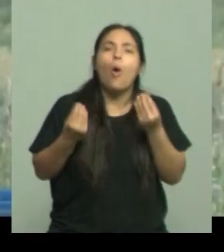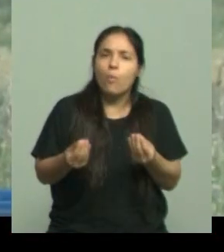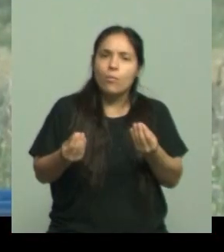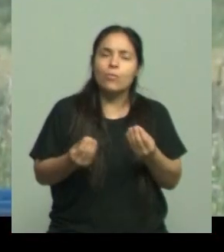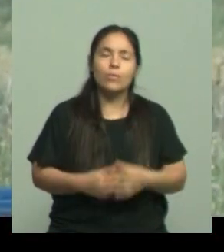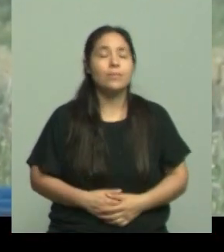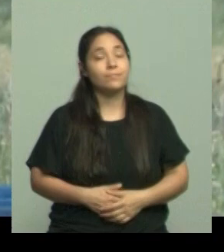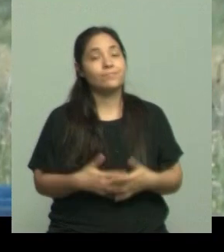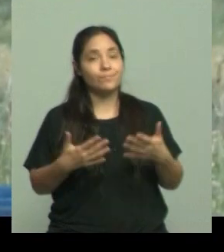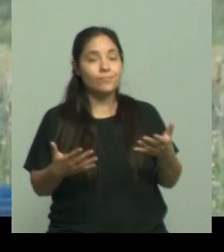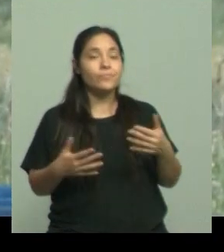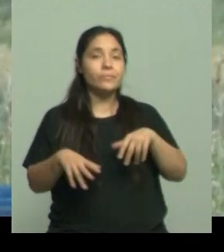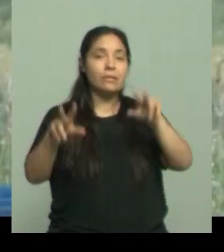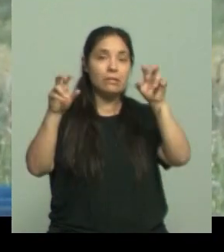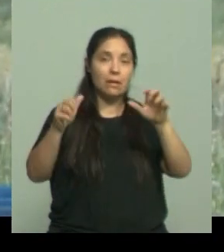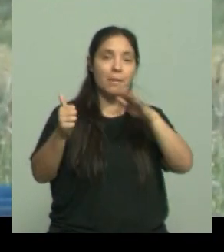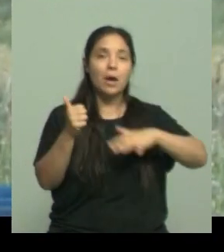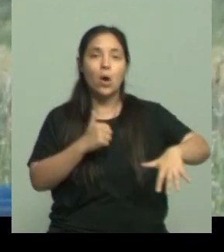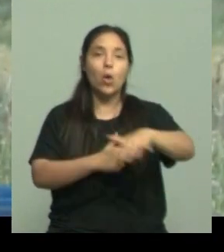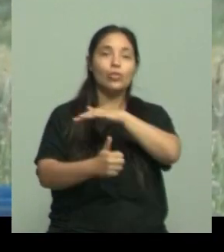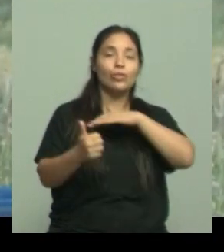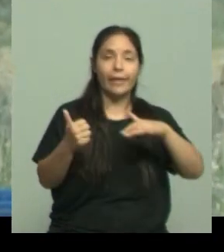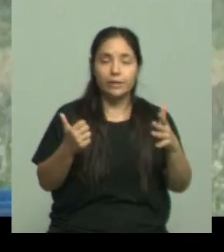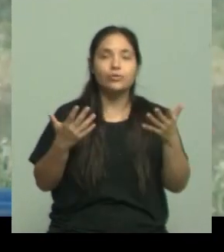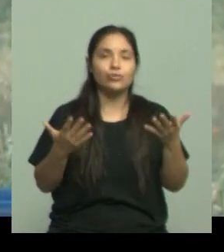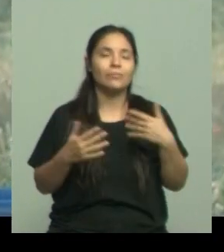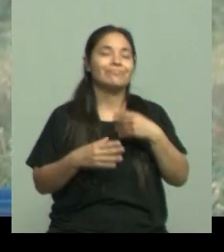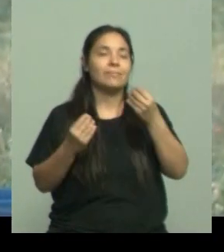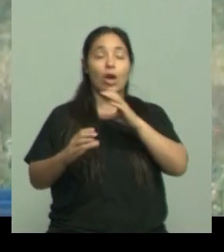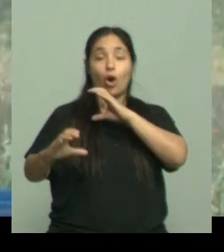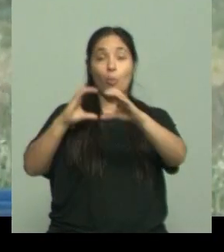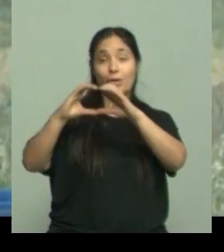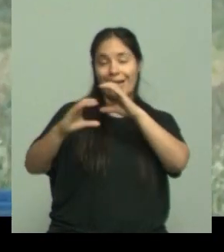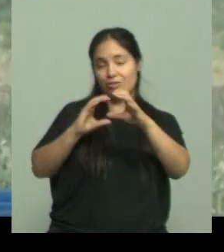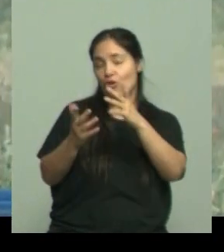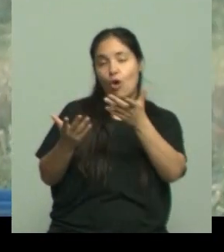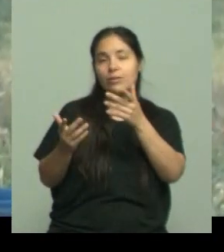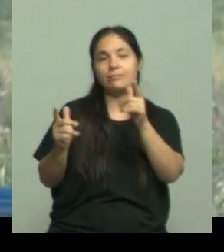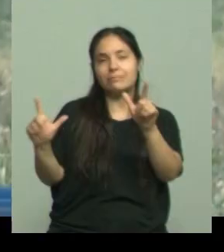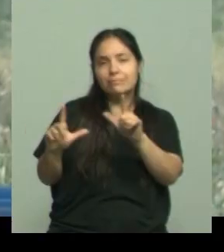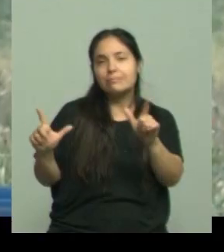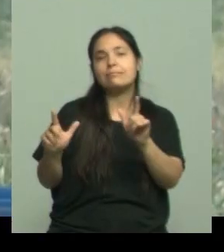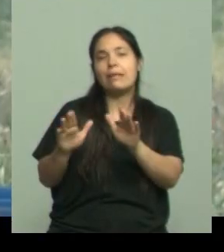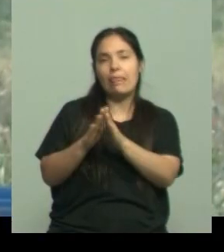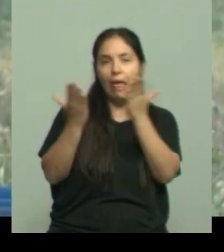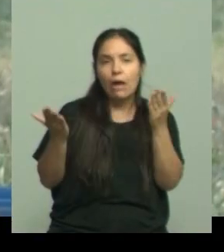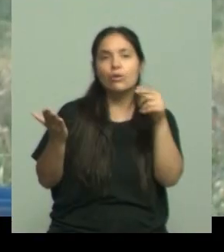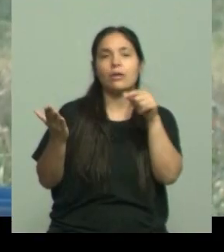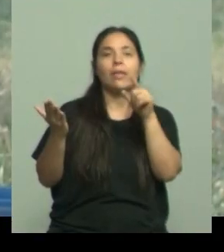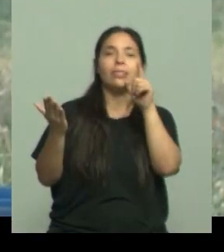Carlos, en este contexto de lo que se plantea, que los medios de comunicación también creo que están subidos